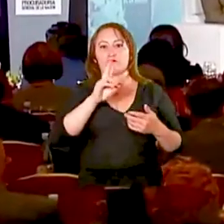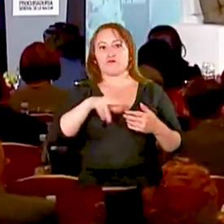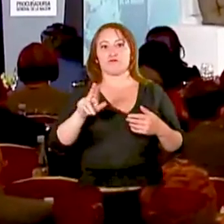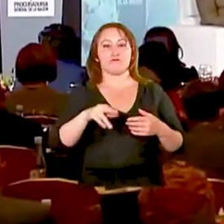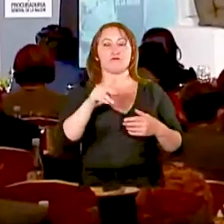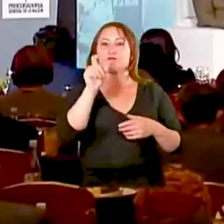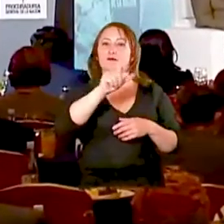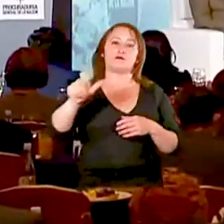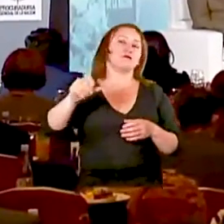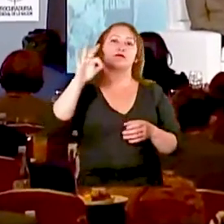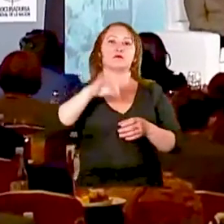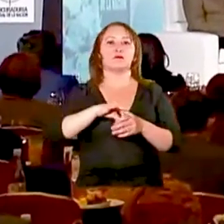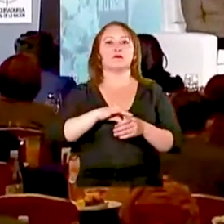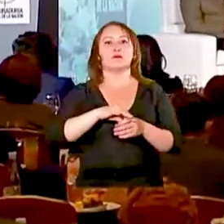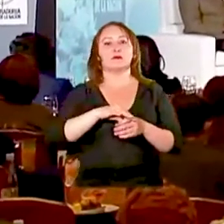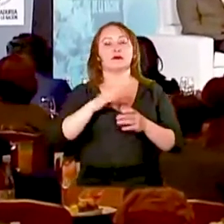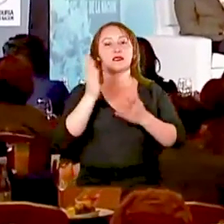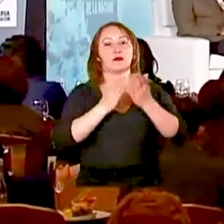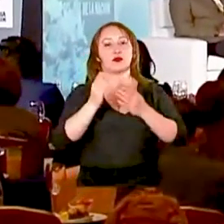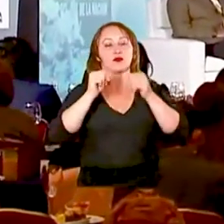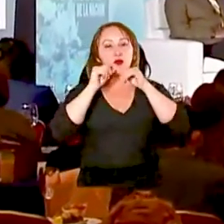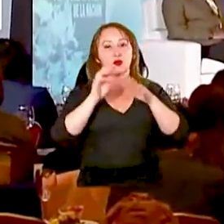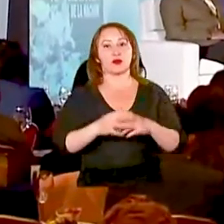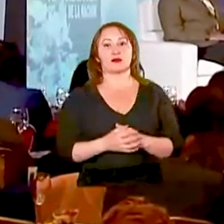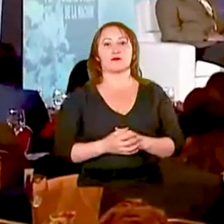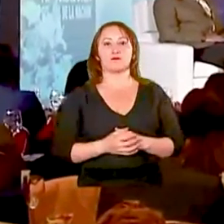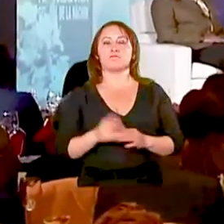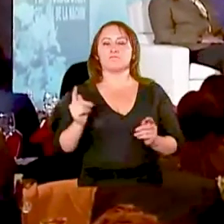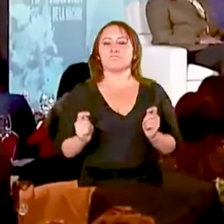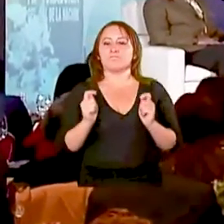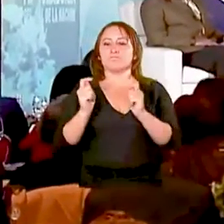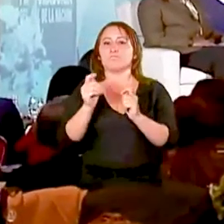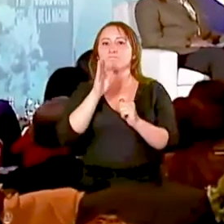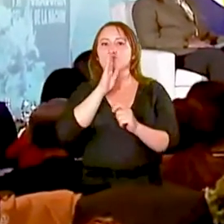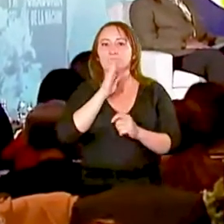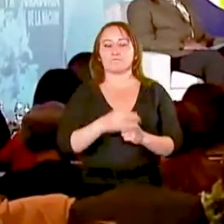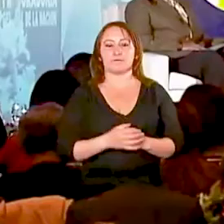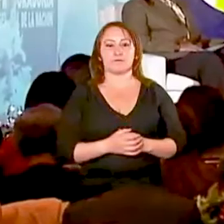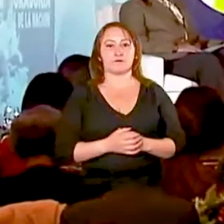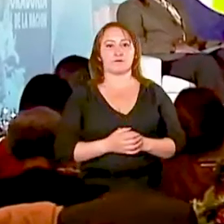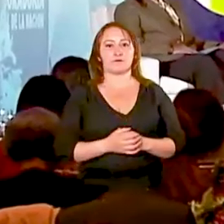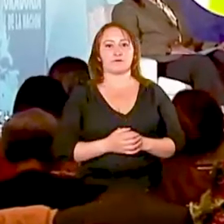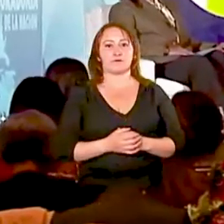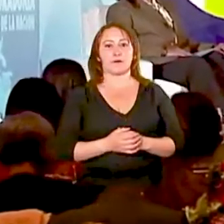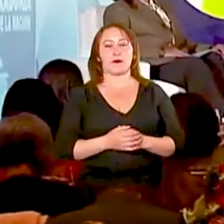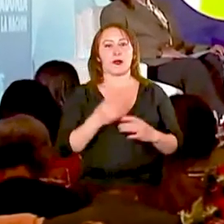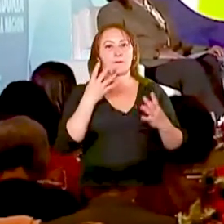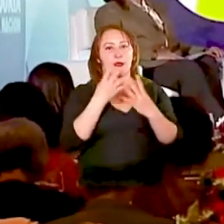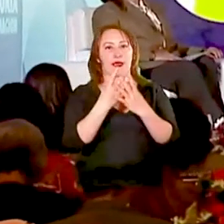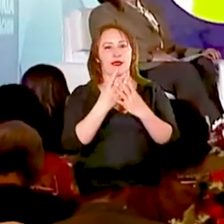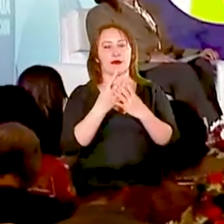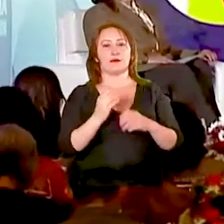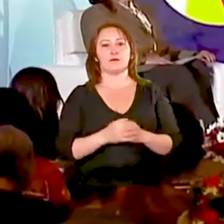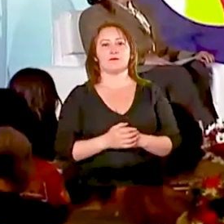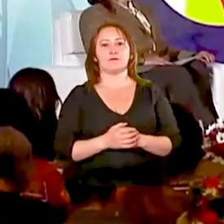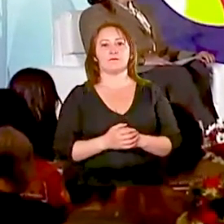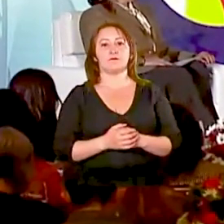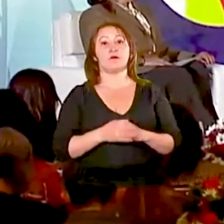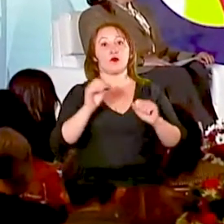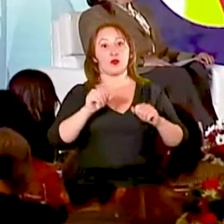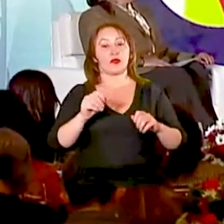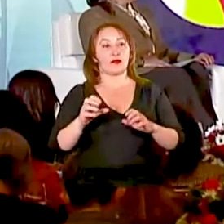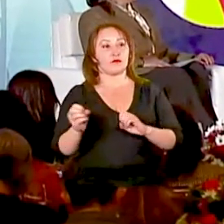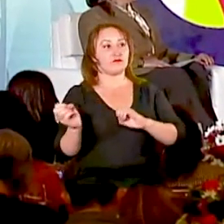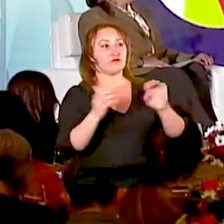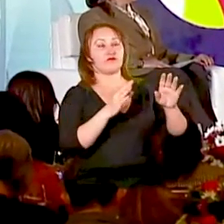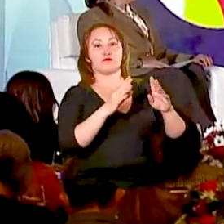funcionarios de elección popular, los servidores públicos, y dársela a la rama penal, y que solamente podían ser destituidos